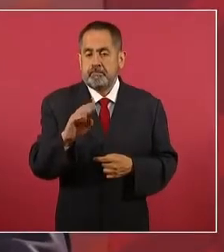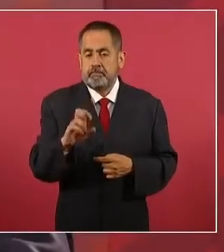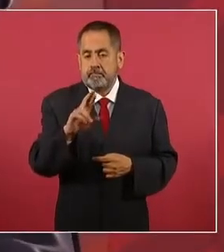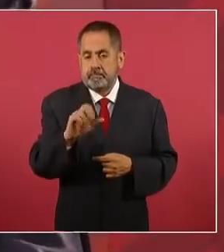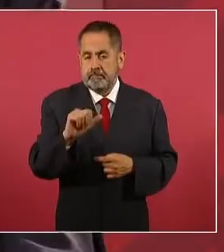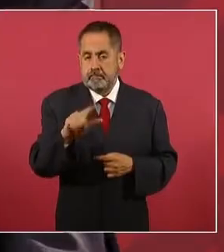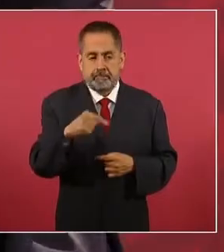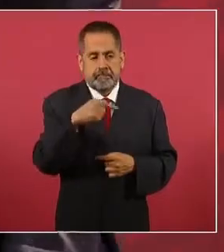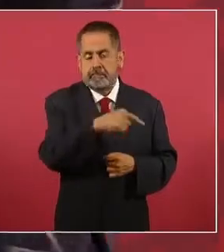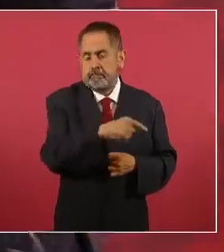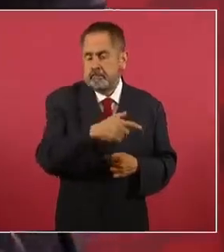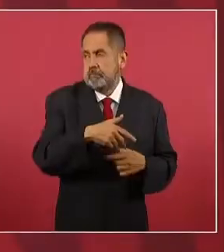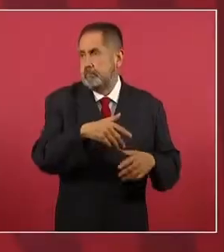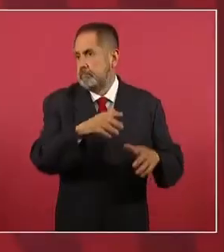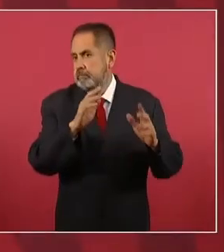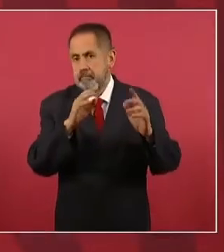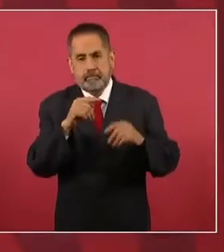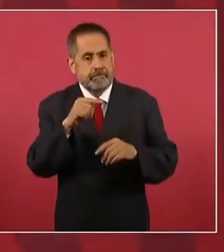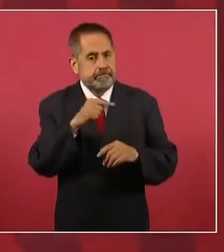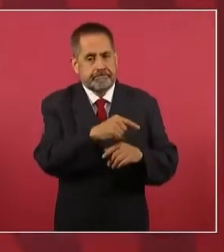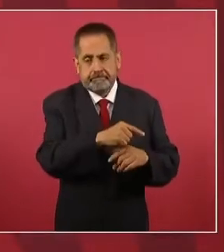produjeron